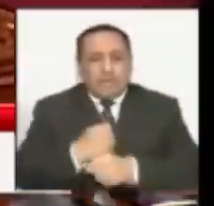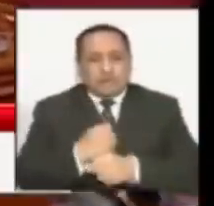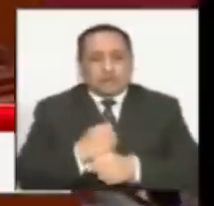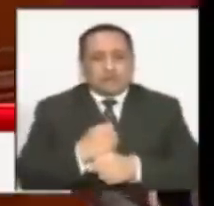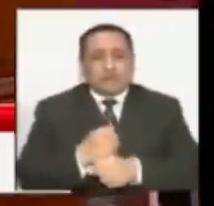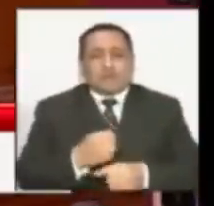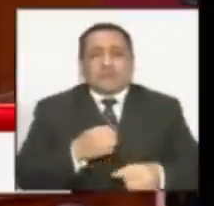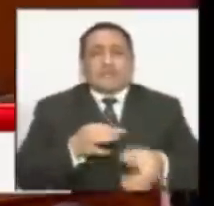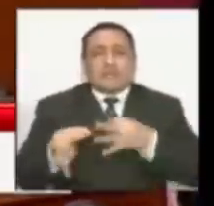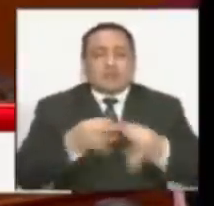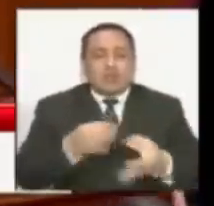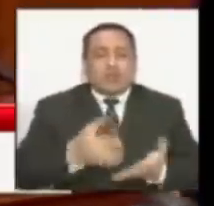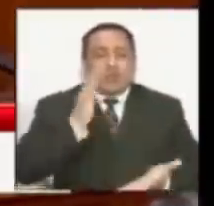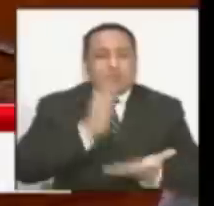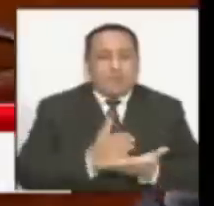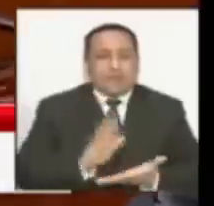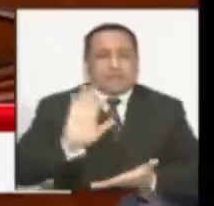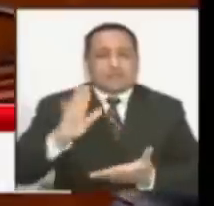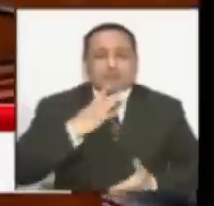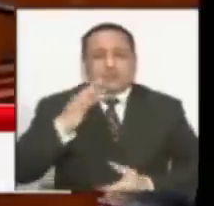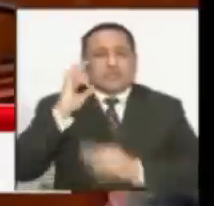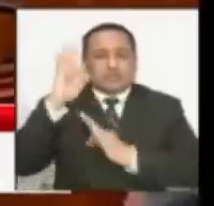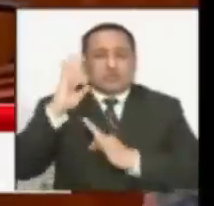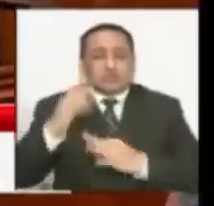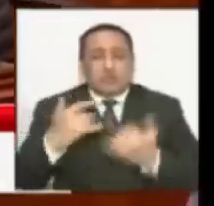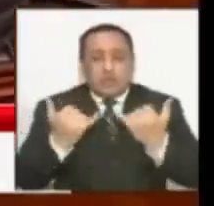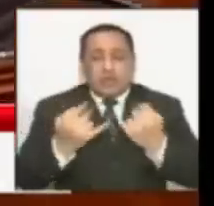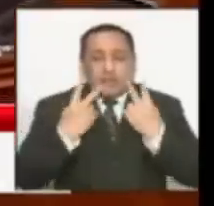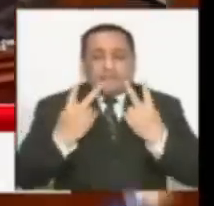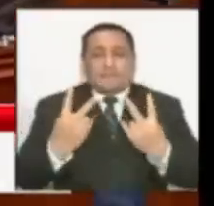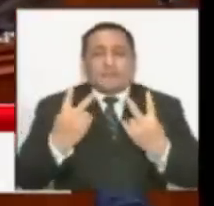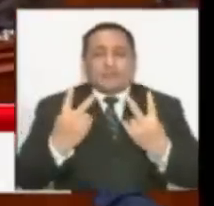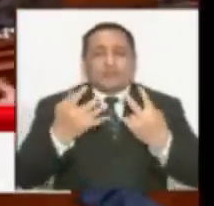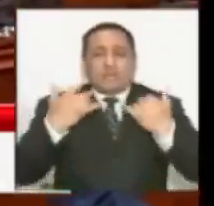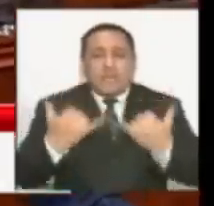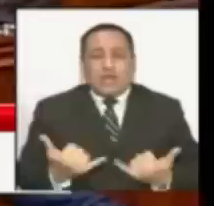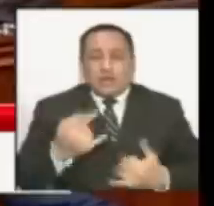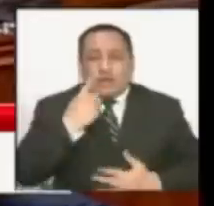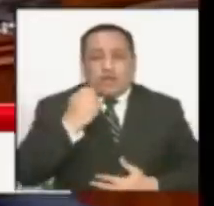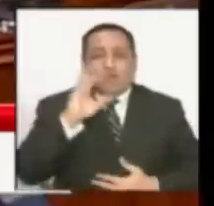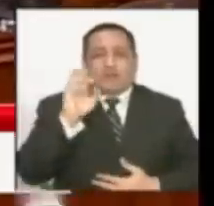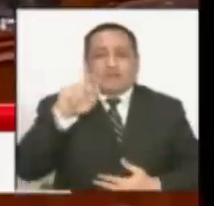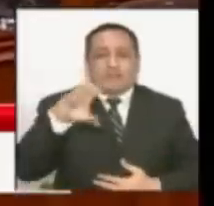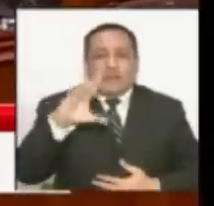Está saludando a las distintas bancadas en estos momentos.